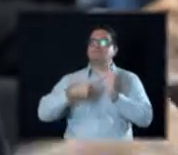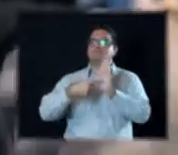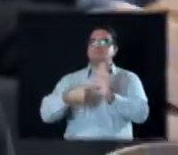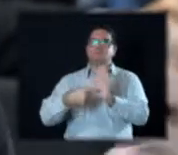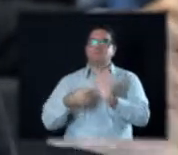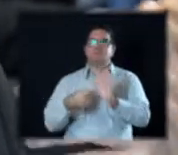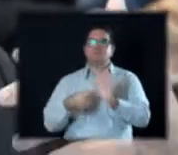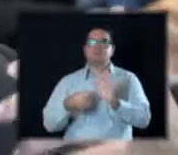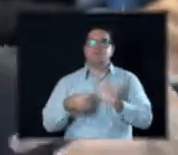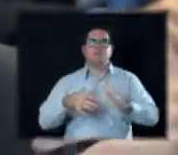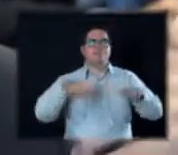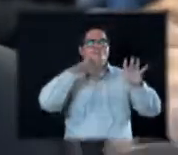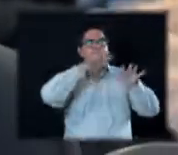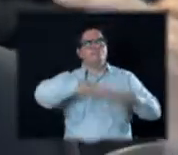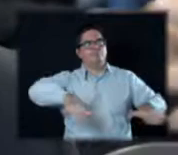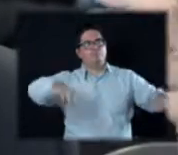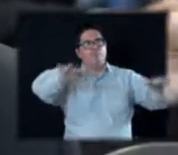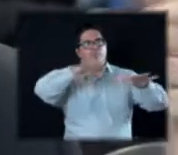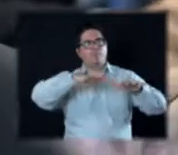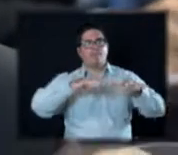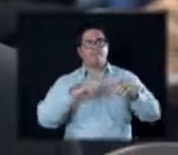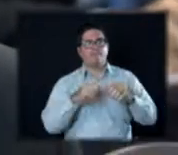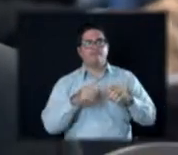al trasfondo es que